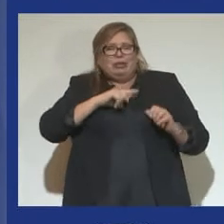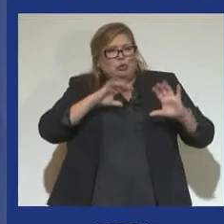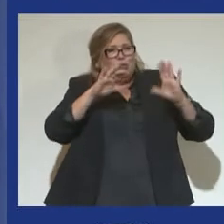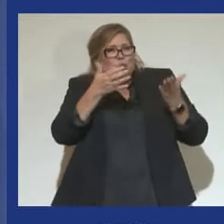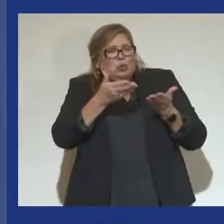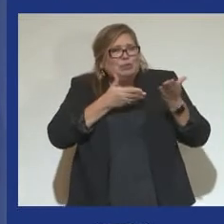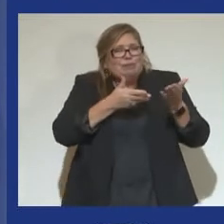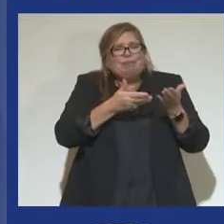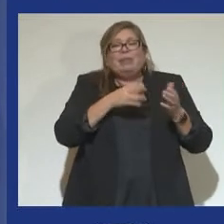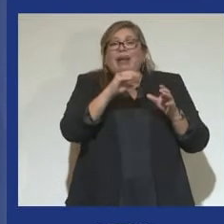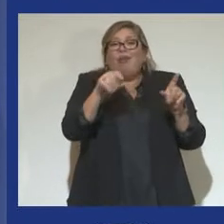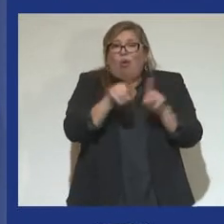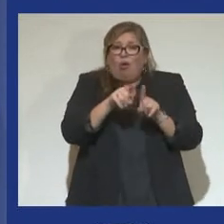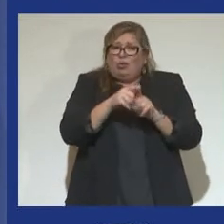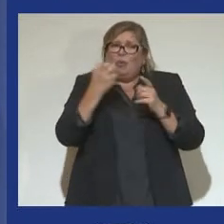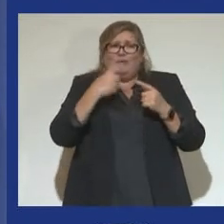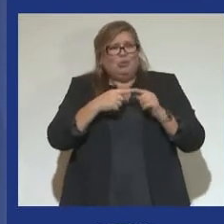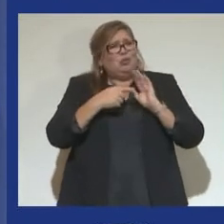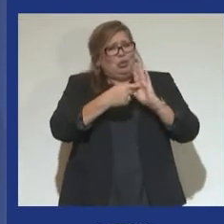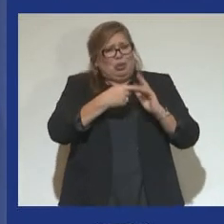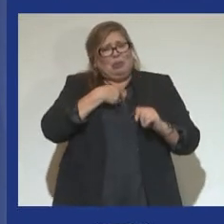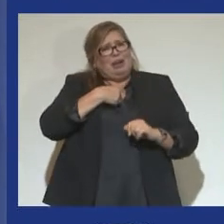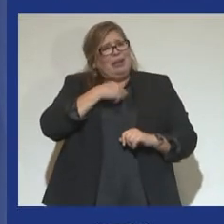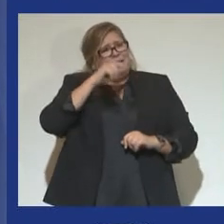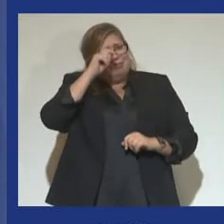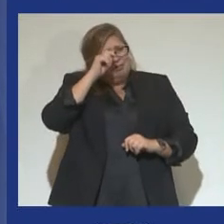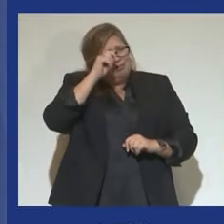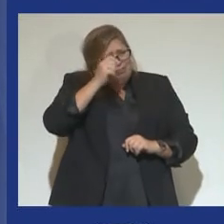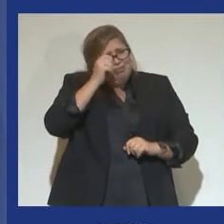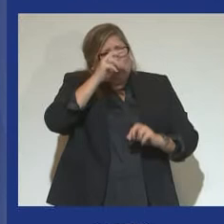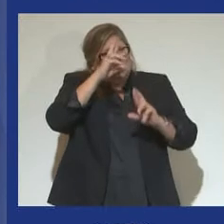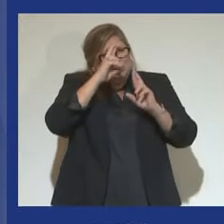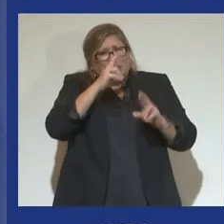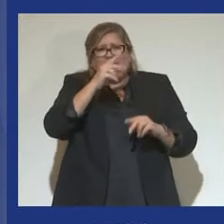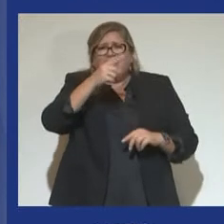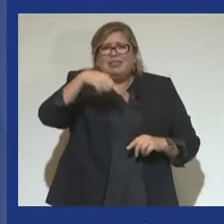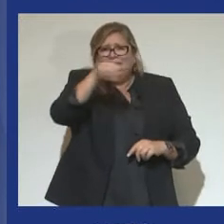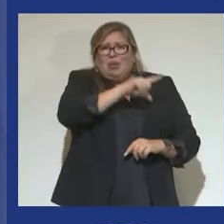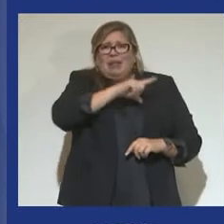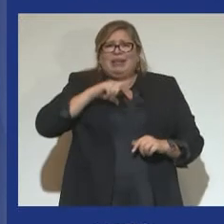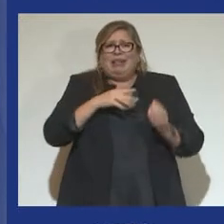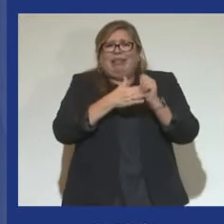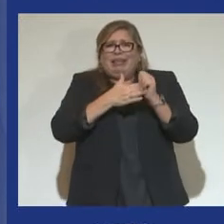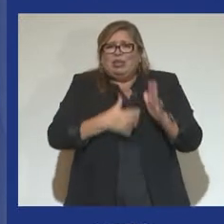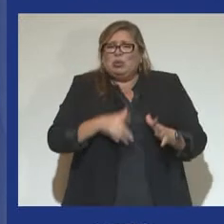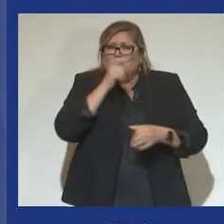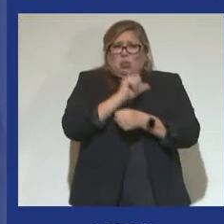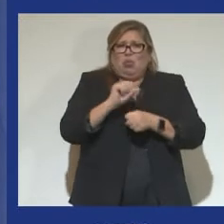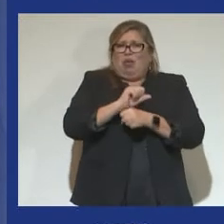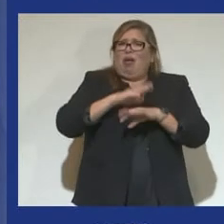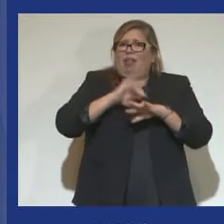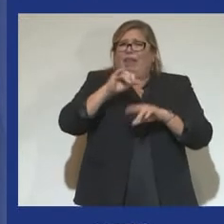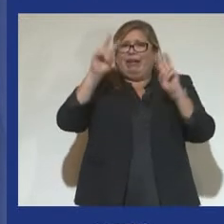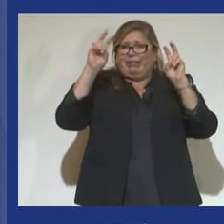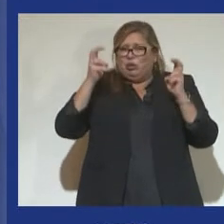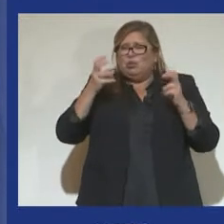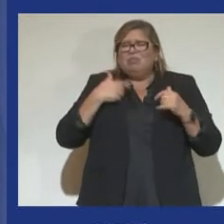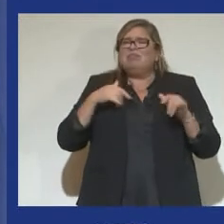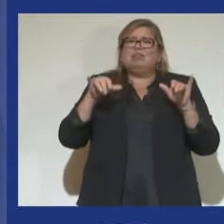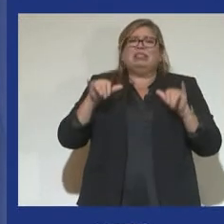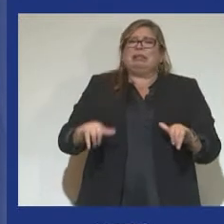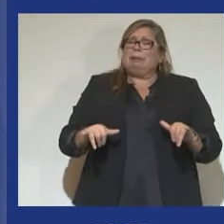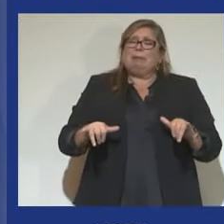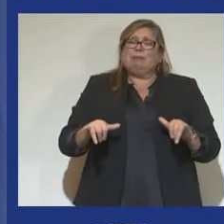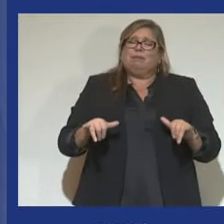ahora y para expresar mi respeto por los líderes de la legislatura que están trabajando sobre tiempo para avanzar esta causa yo